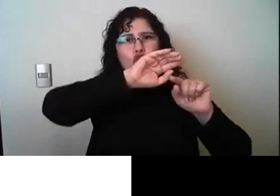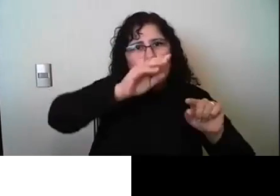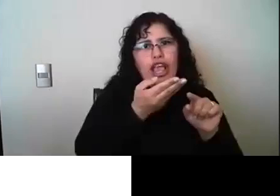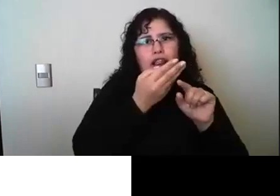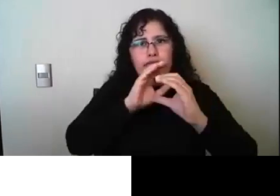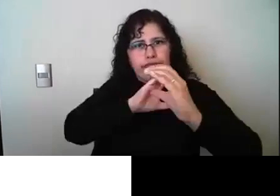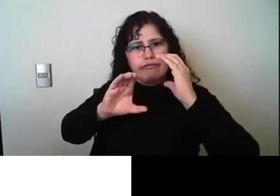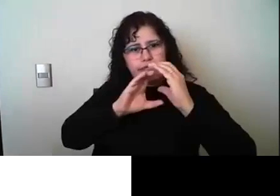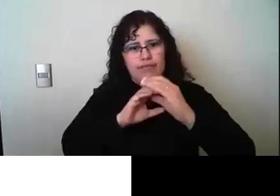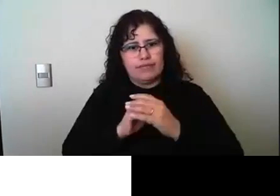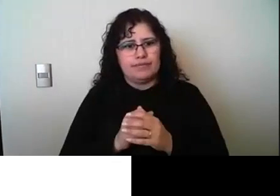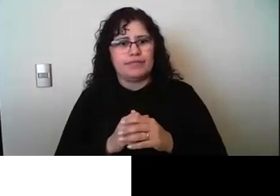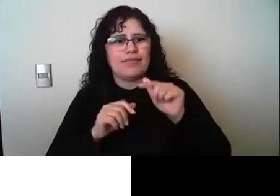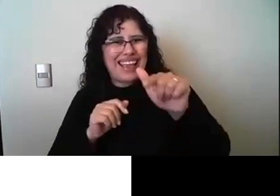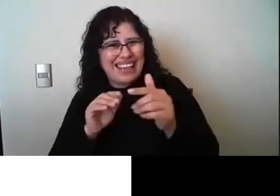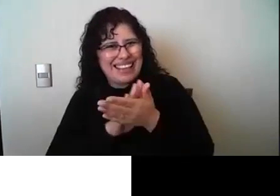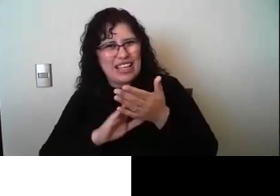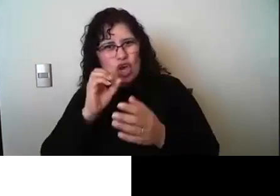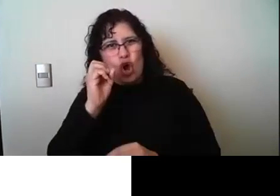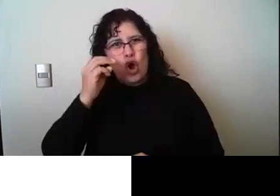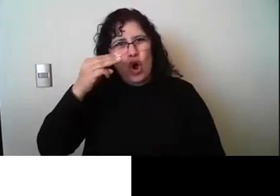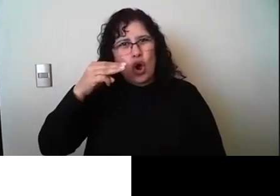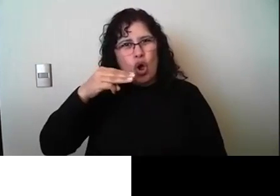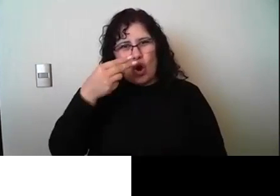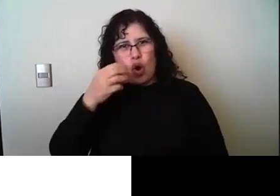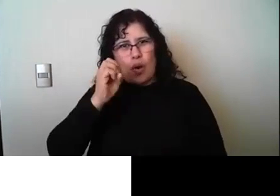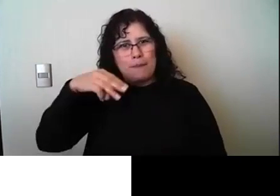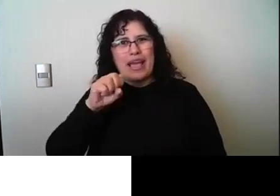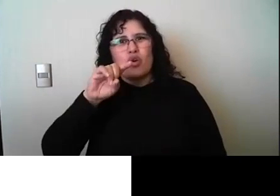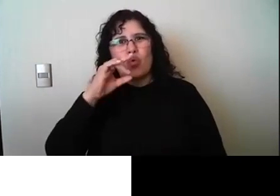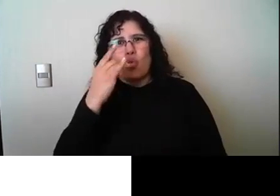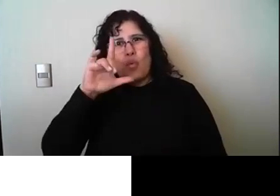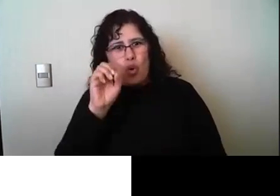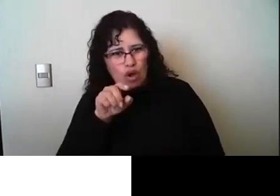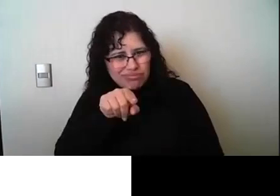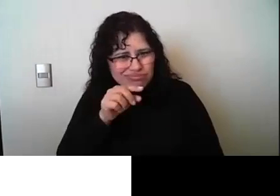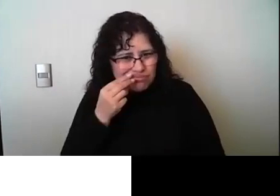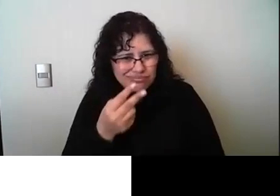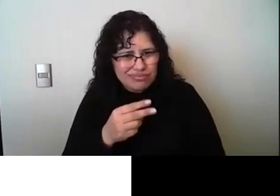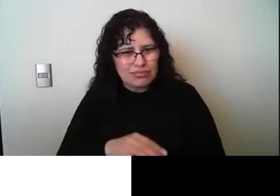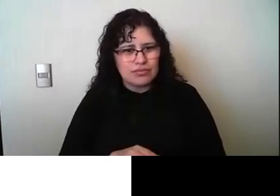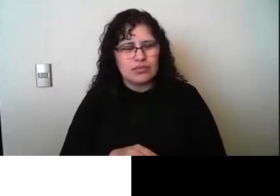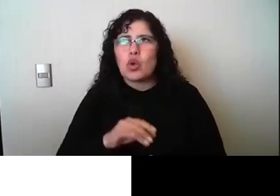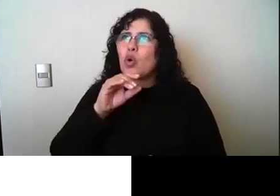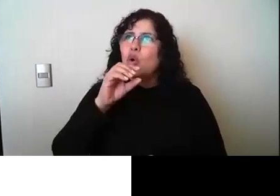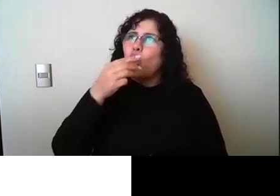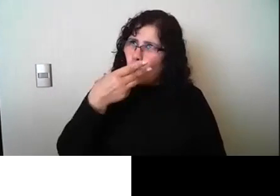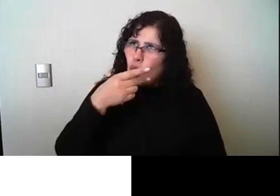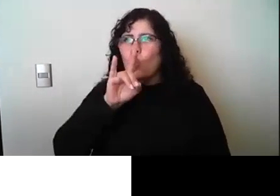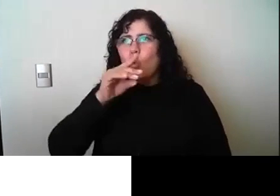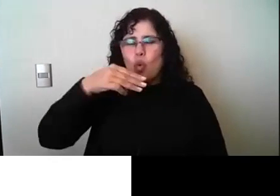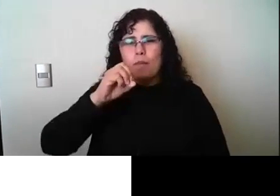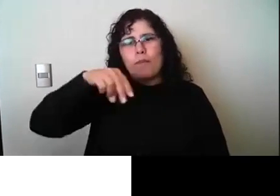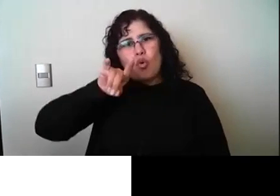Aquí se representa la figura de un humano en forma amorfa, que es conocida como un homúnculo. Si estamos hablando de la